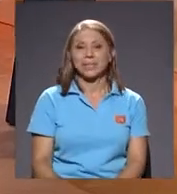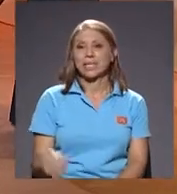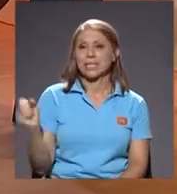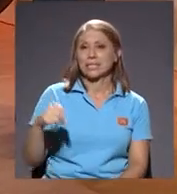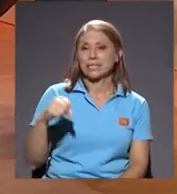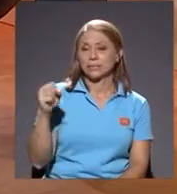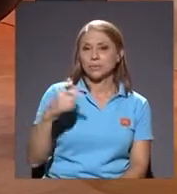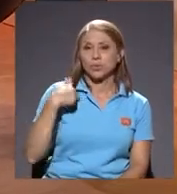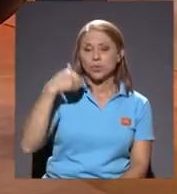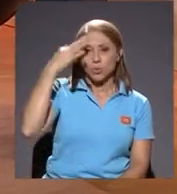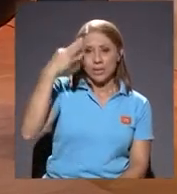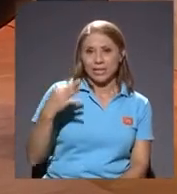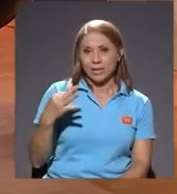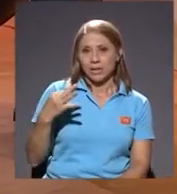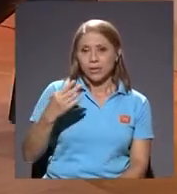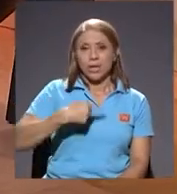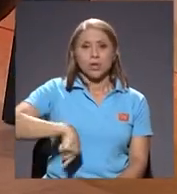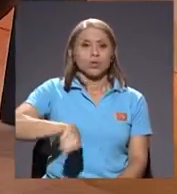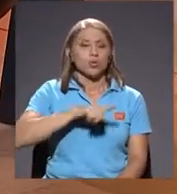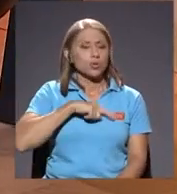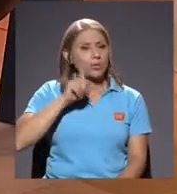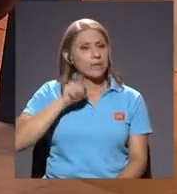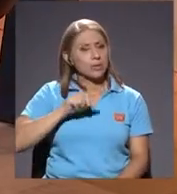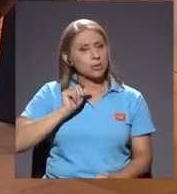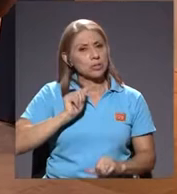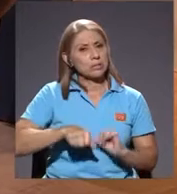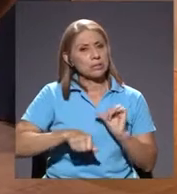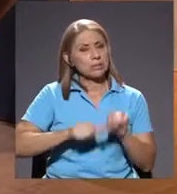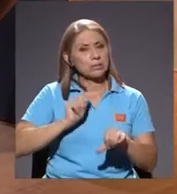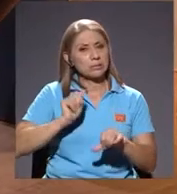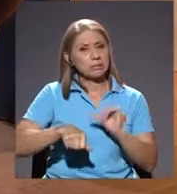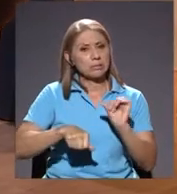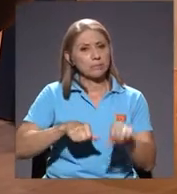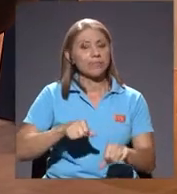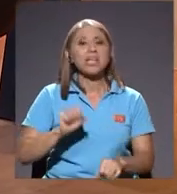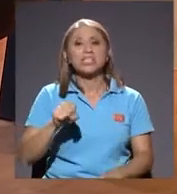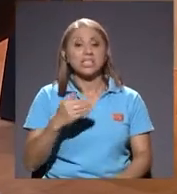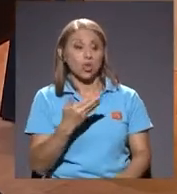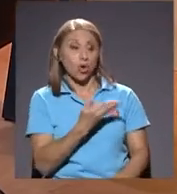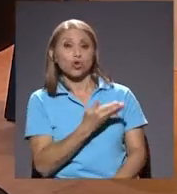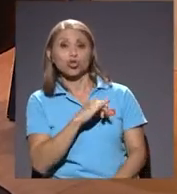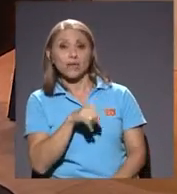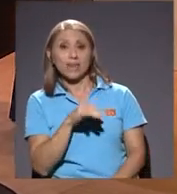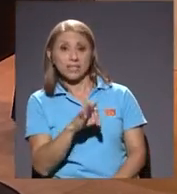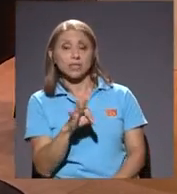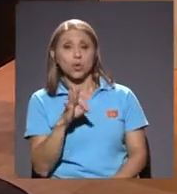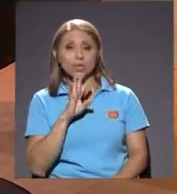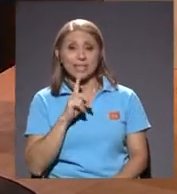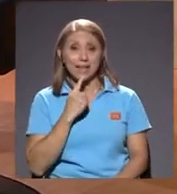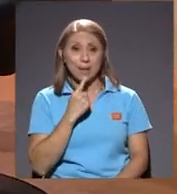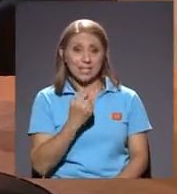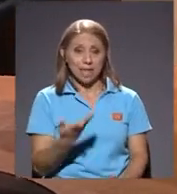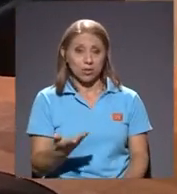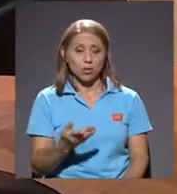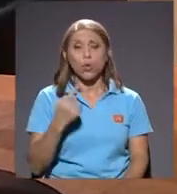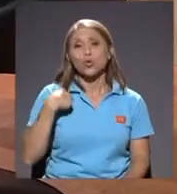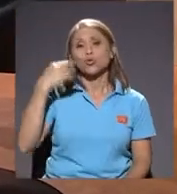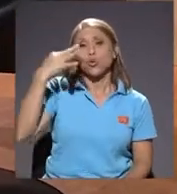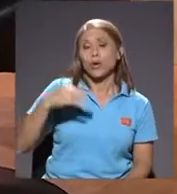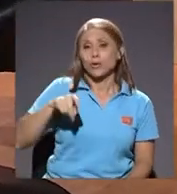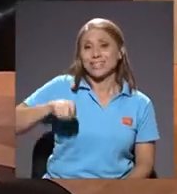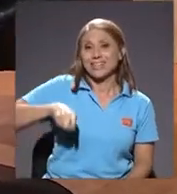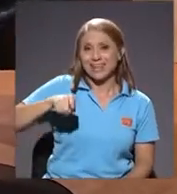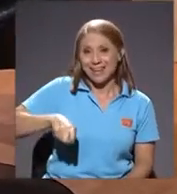yo creo que tenemos que hacer un gran esfuerzo si vamos a francisco aquí lo está planteando yo creo que se requiere de esa